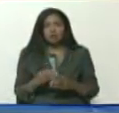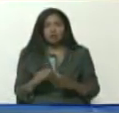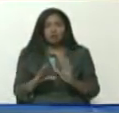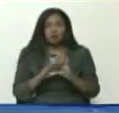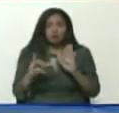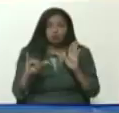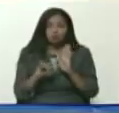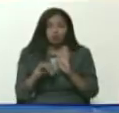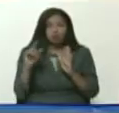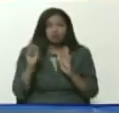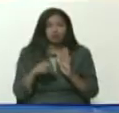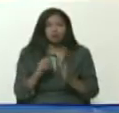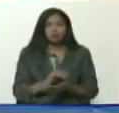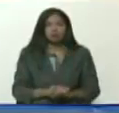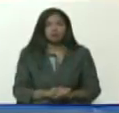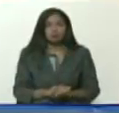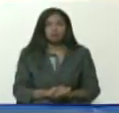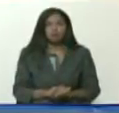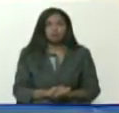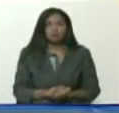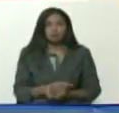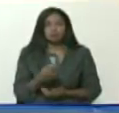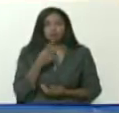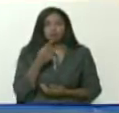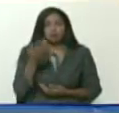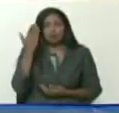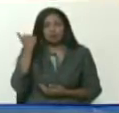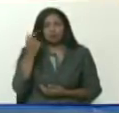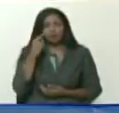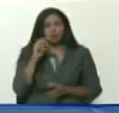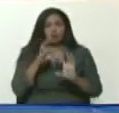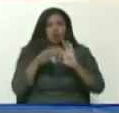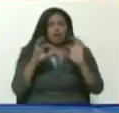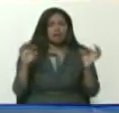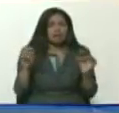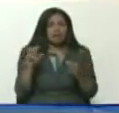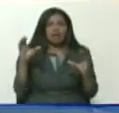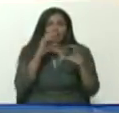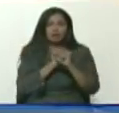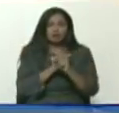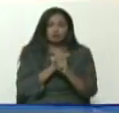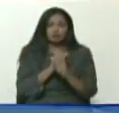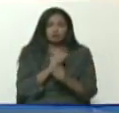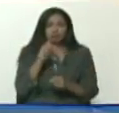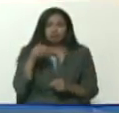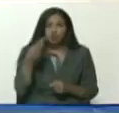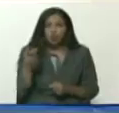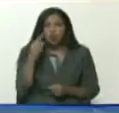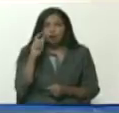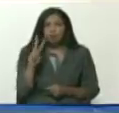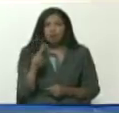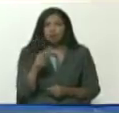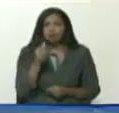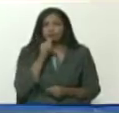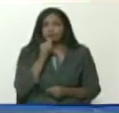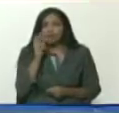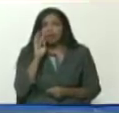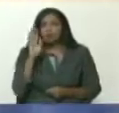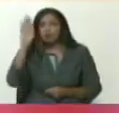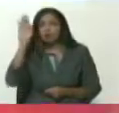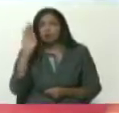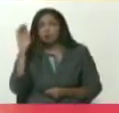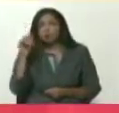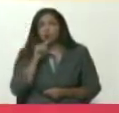constitucional. Como lo decía ayer, ustedes vieron la cadena nocturna de anoche. Levanten la mano quien la vio.